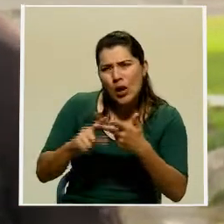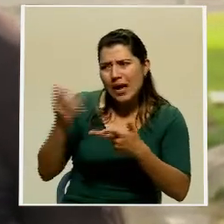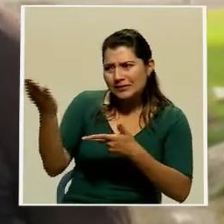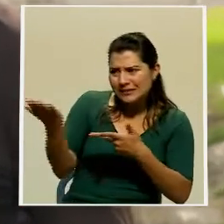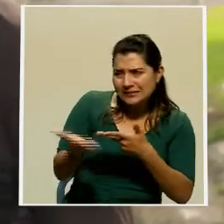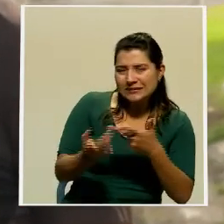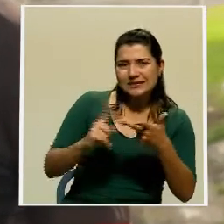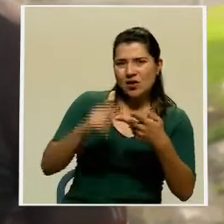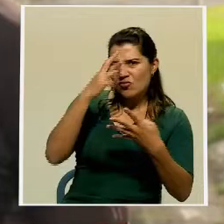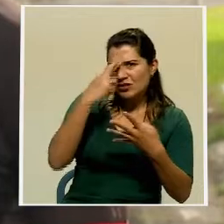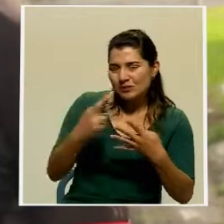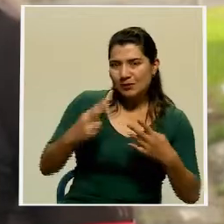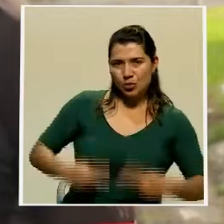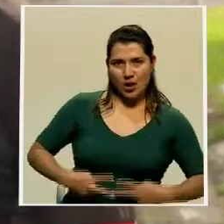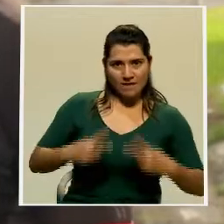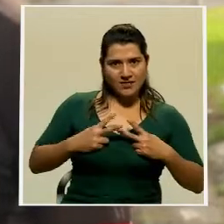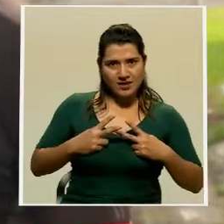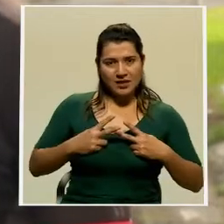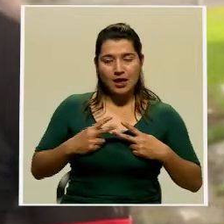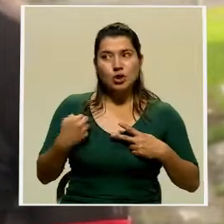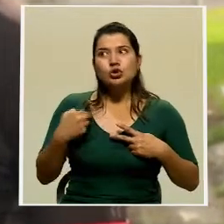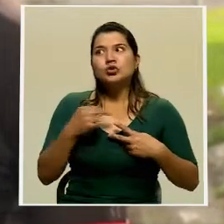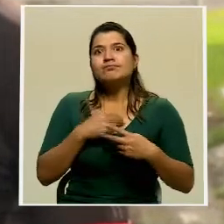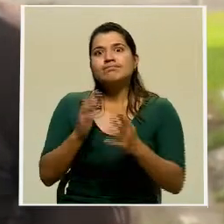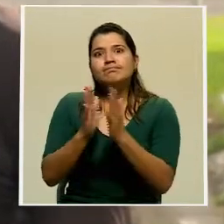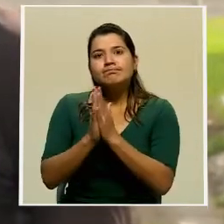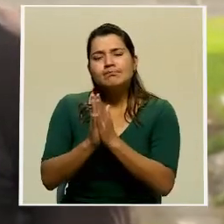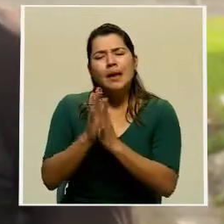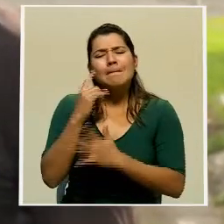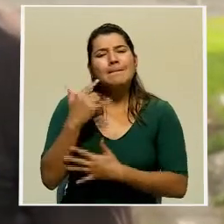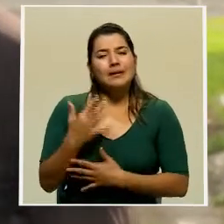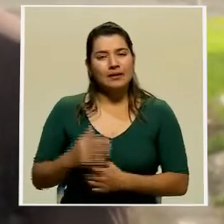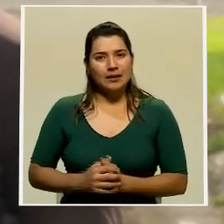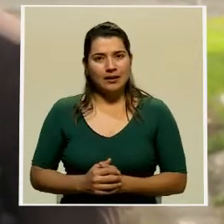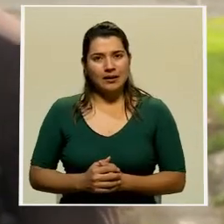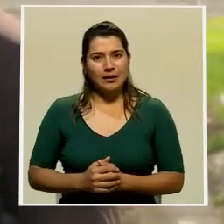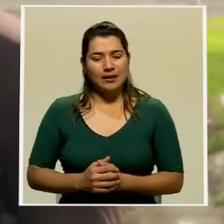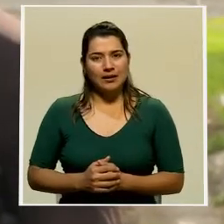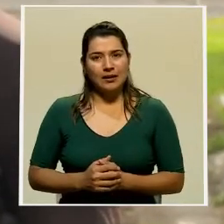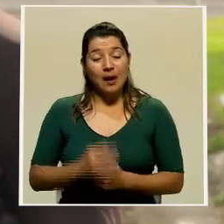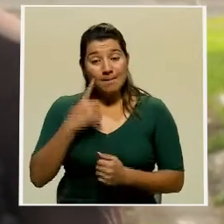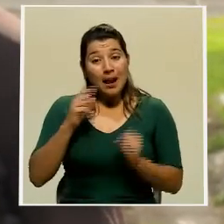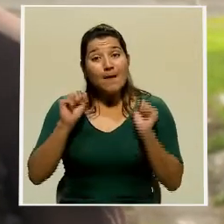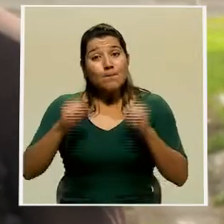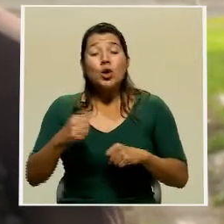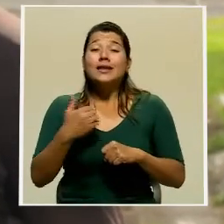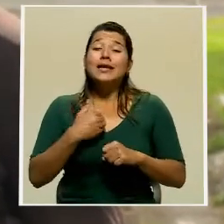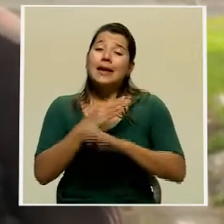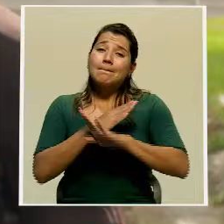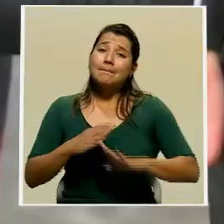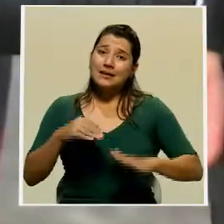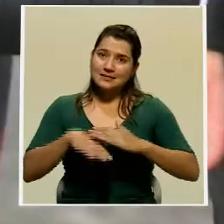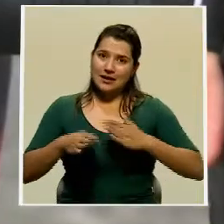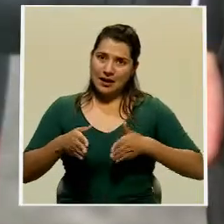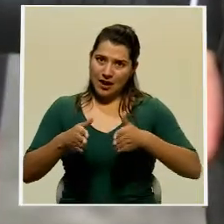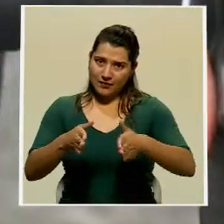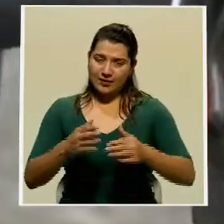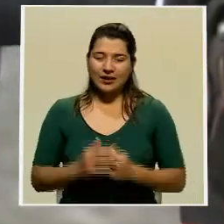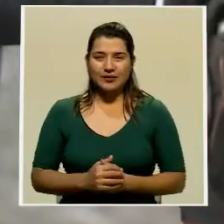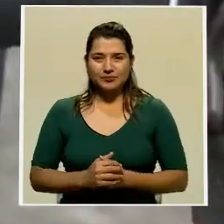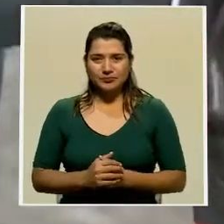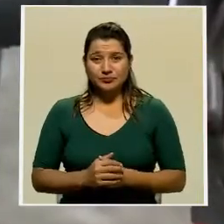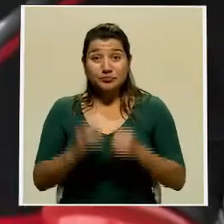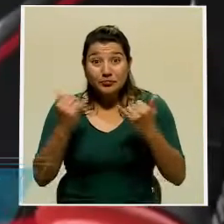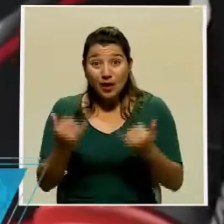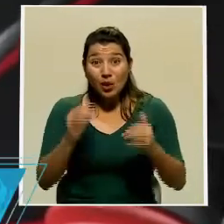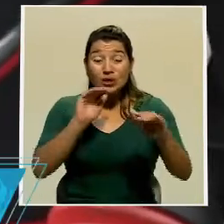respeto a la vida al que apelamos para tener paz en las carreteras. En Aconvivir hacen